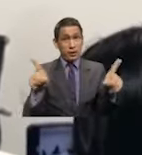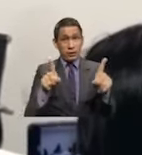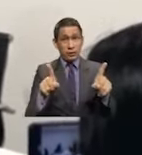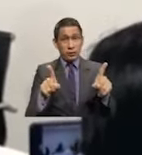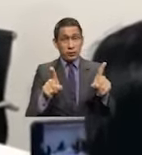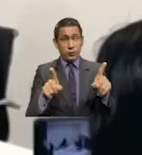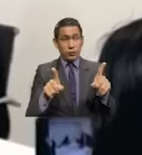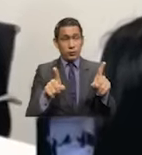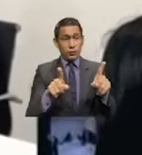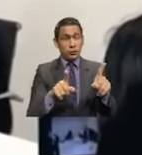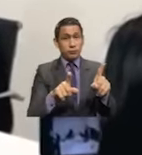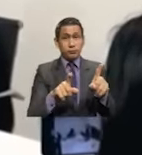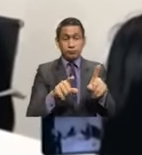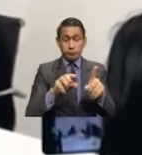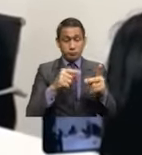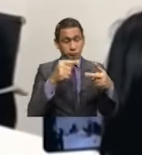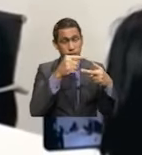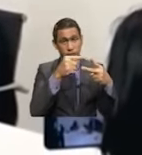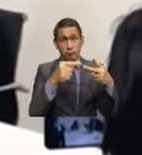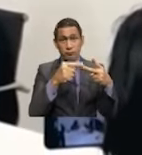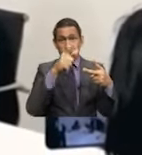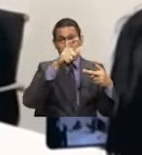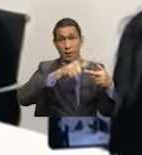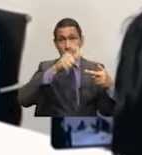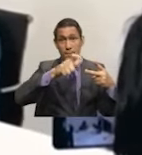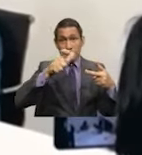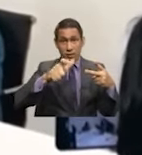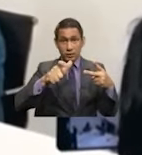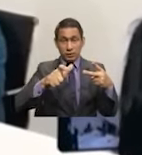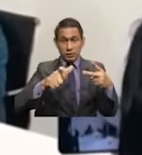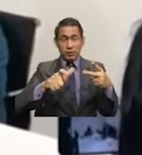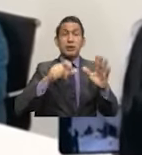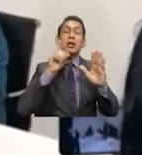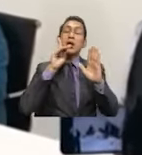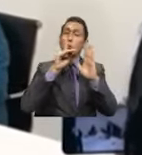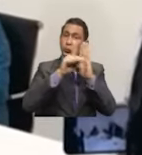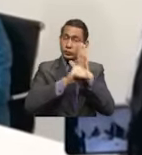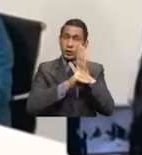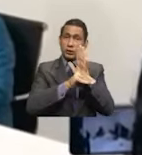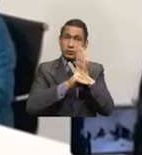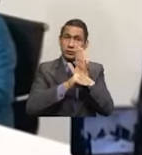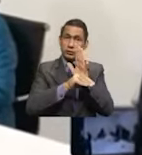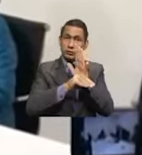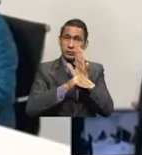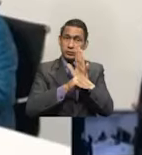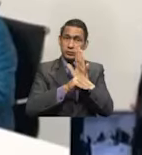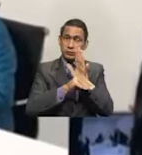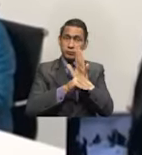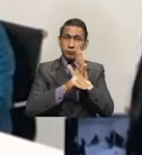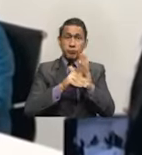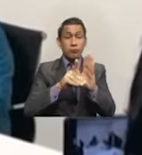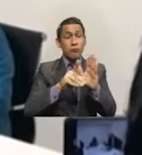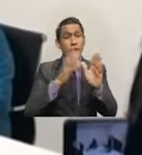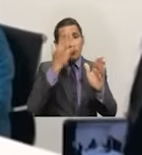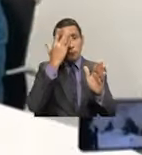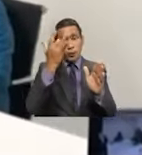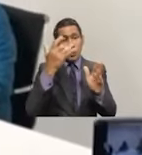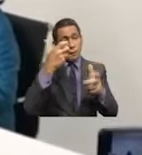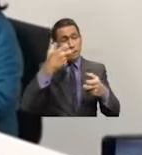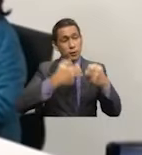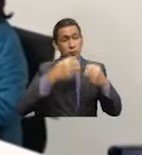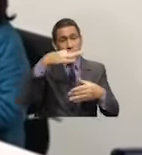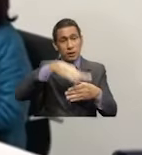y la ciudadana Mónica Jaramillo interpusieron una denuncia por presunta infracción electoral contra